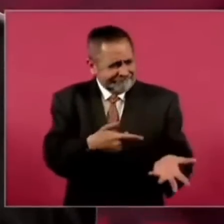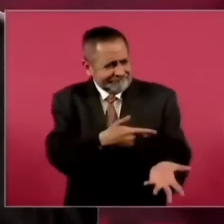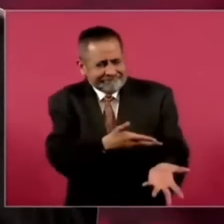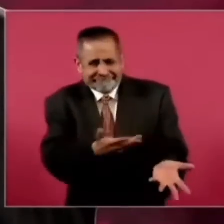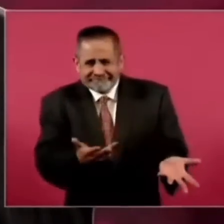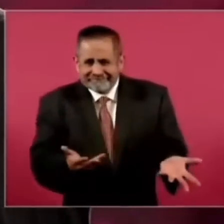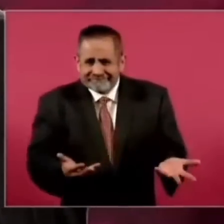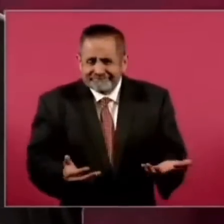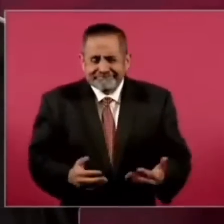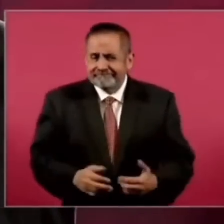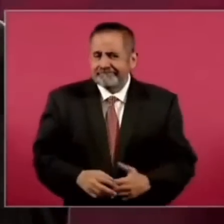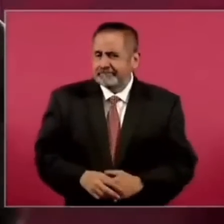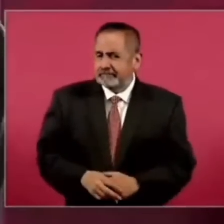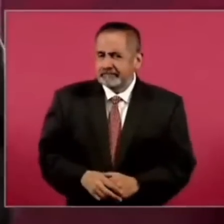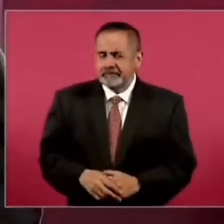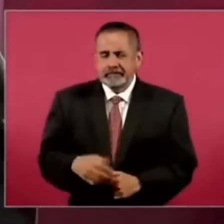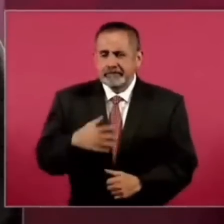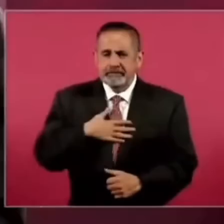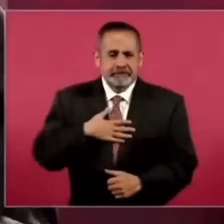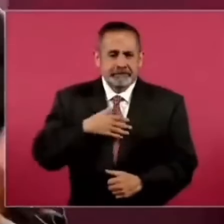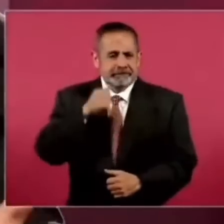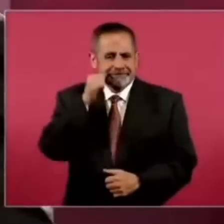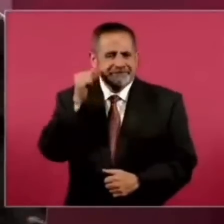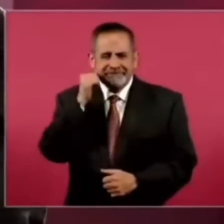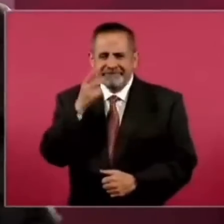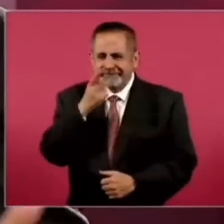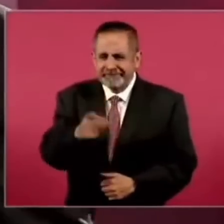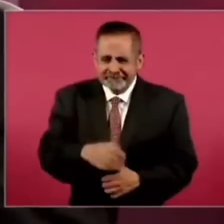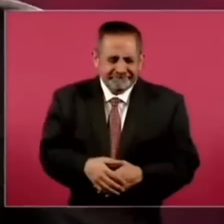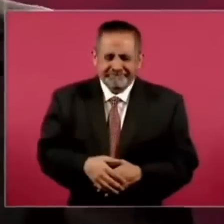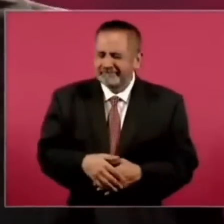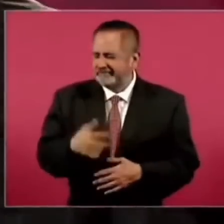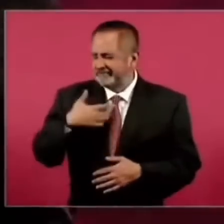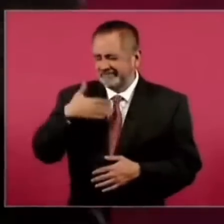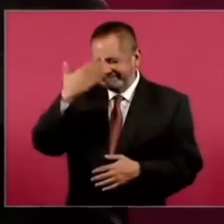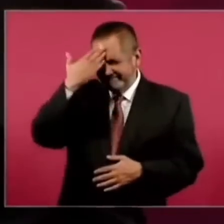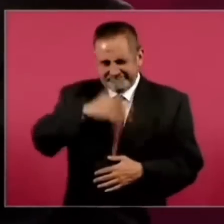Entonces, yo dije ayer, no me va a extrañar